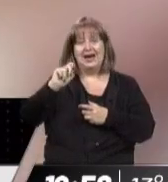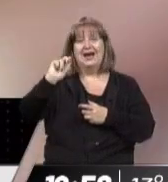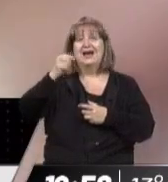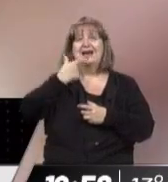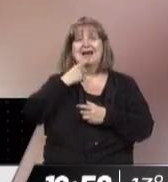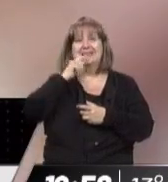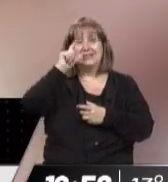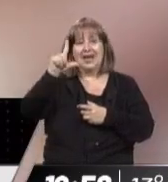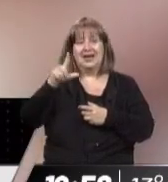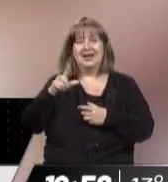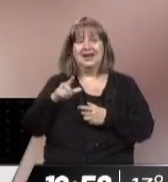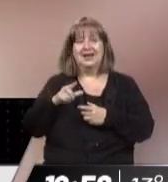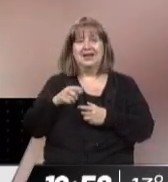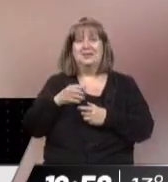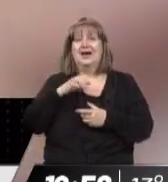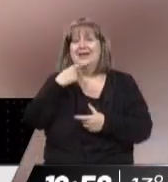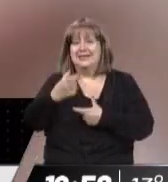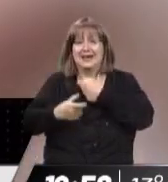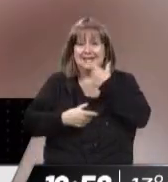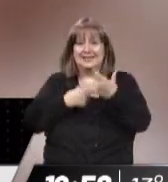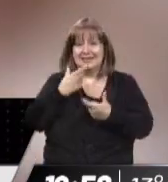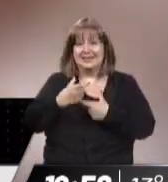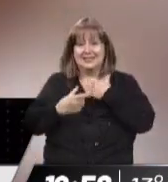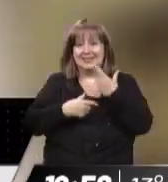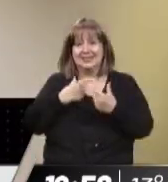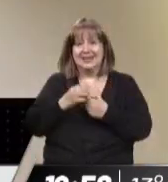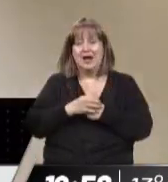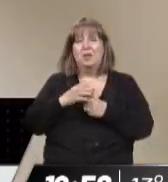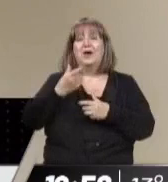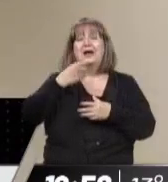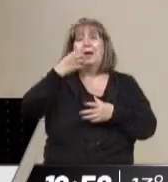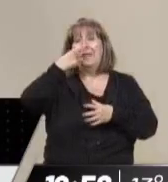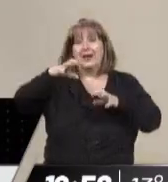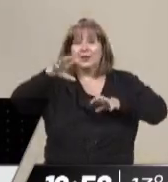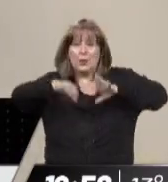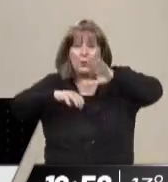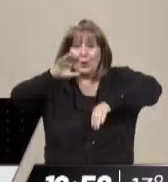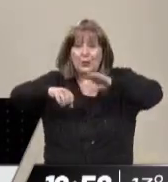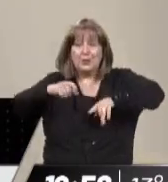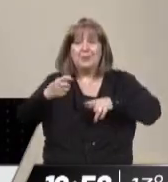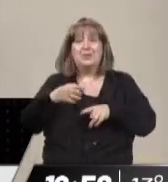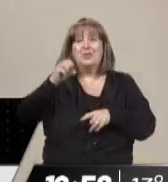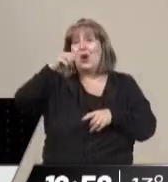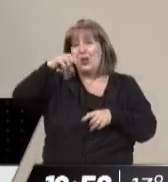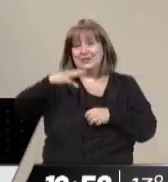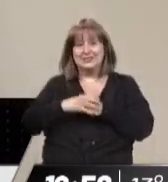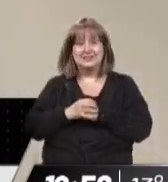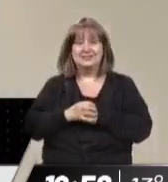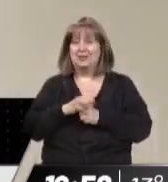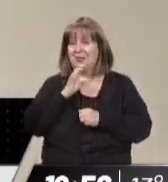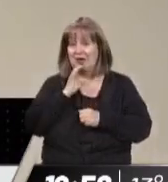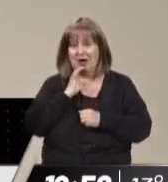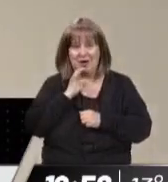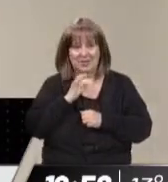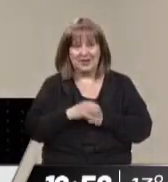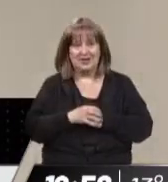sociales y se ha hecho viral. La verdad es que tiene, pero millones de reproducciones porque es muy gracioso. Pero es muy gracioso. Aparte,